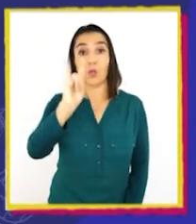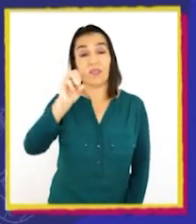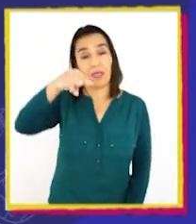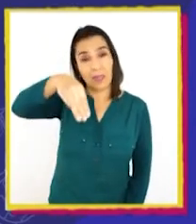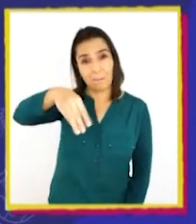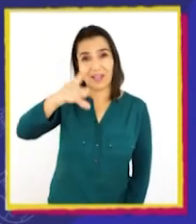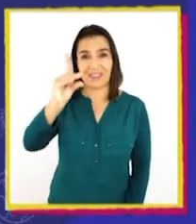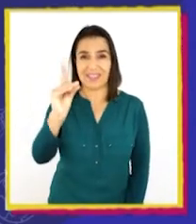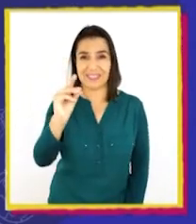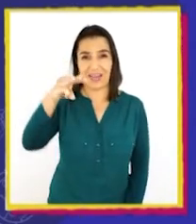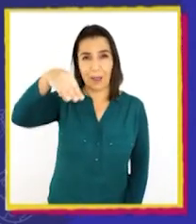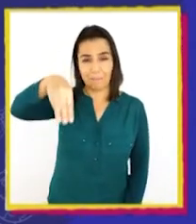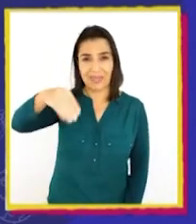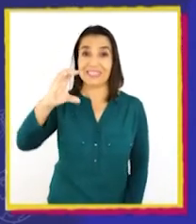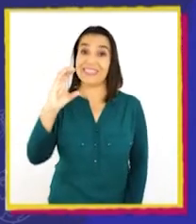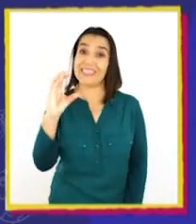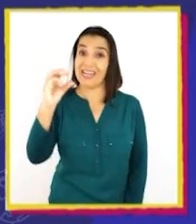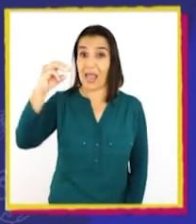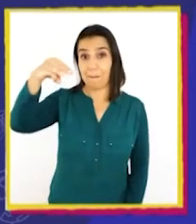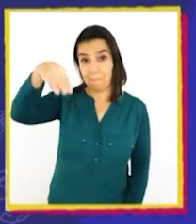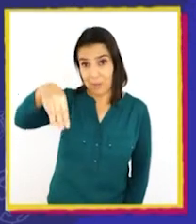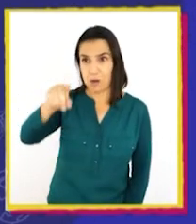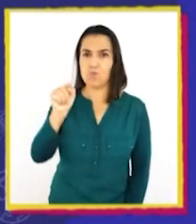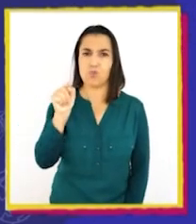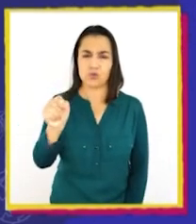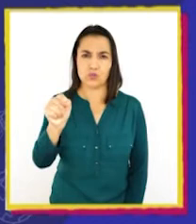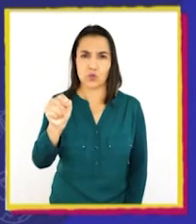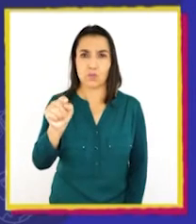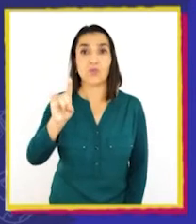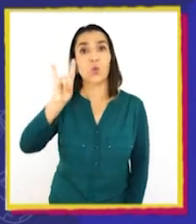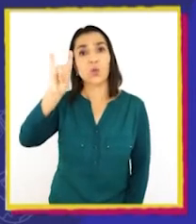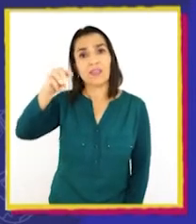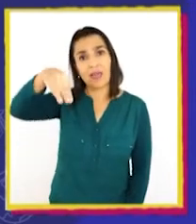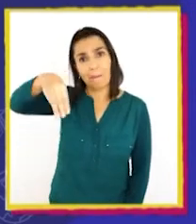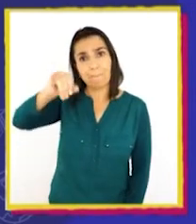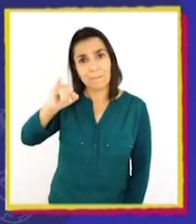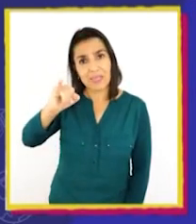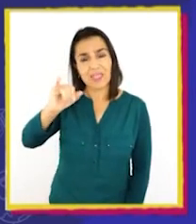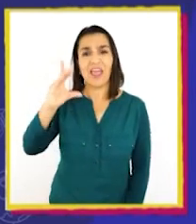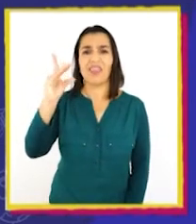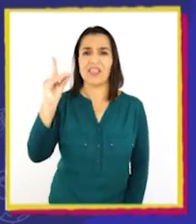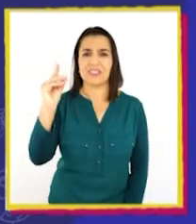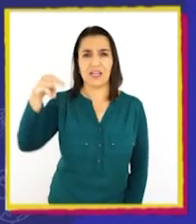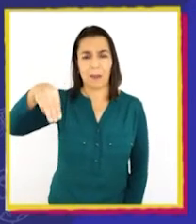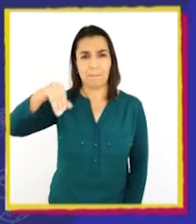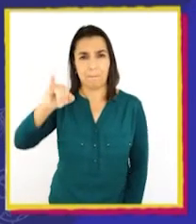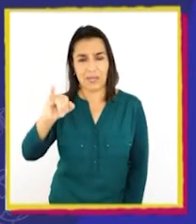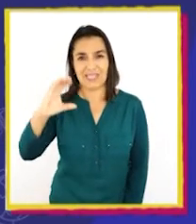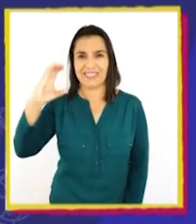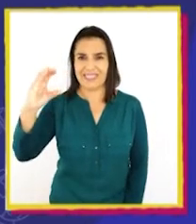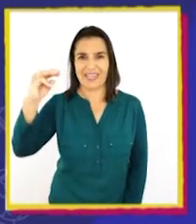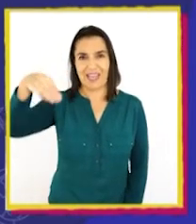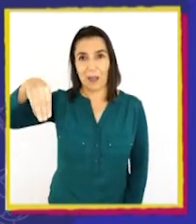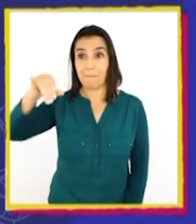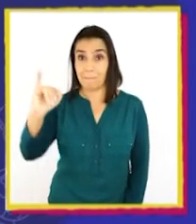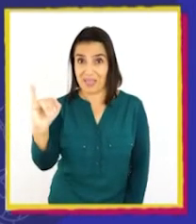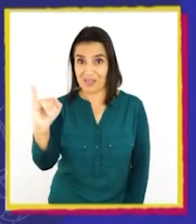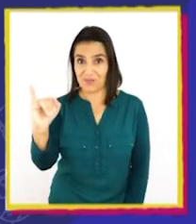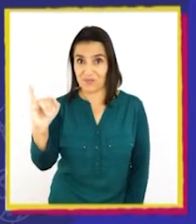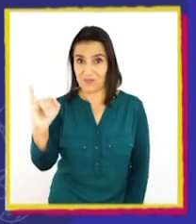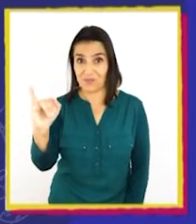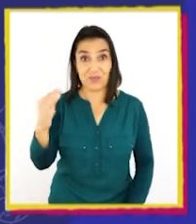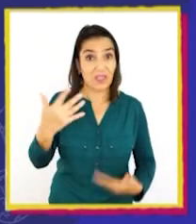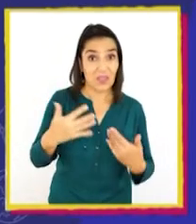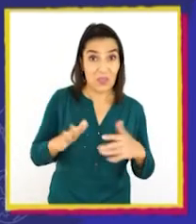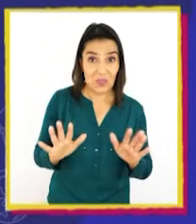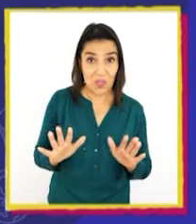unidad de 1000, decena de 1000, centena de 1000, punto, unidad de millón, decena de millón, centena de millón.